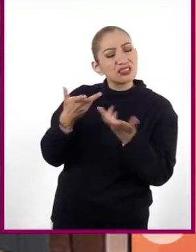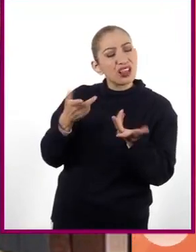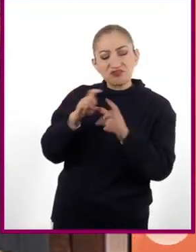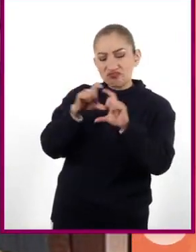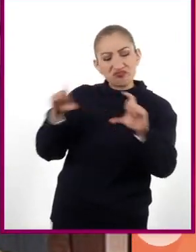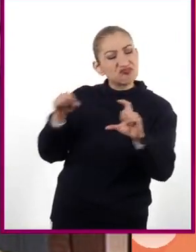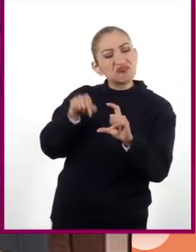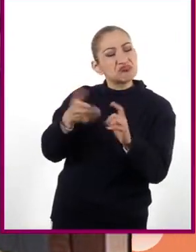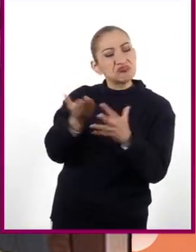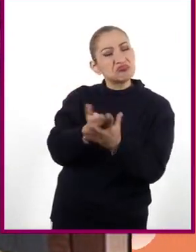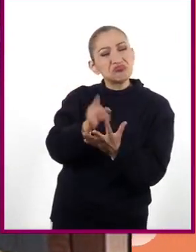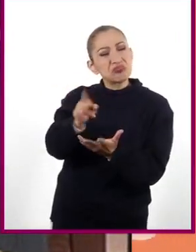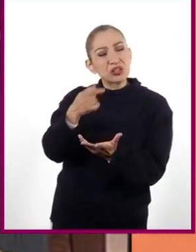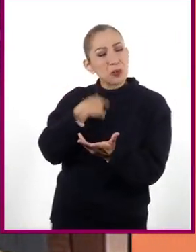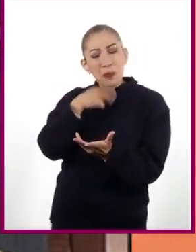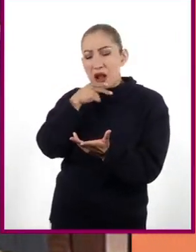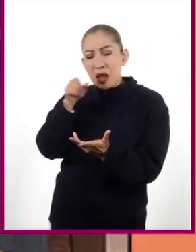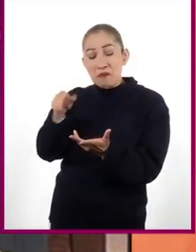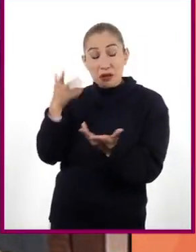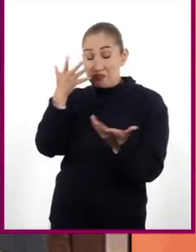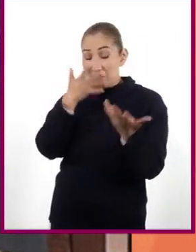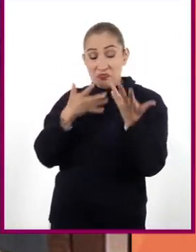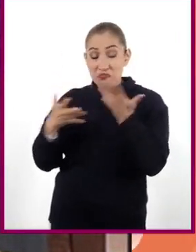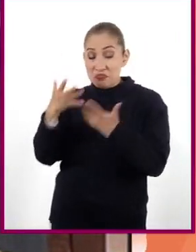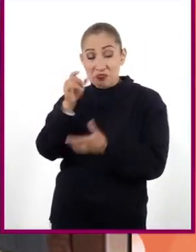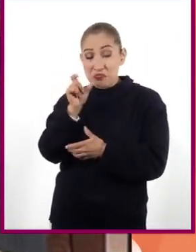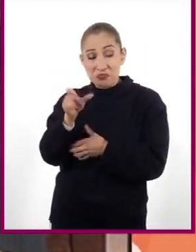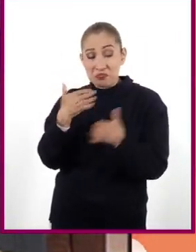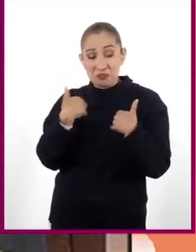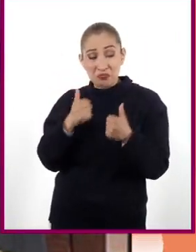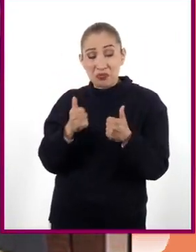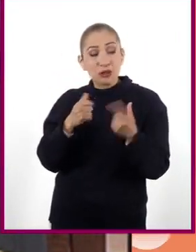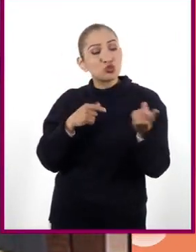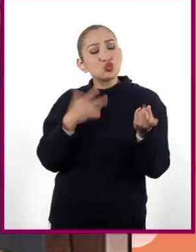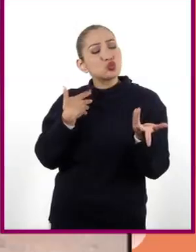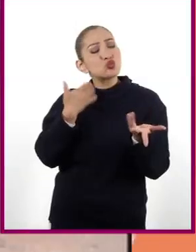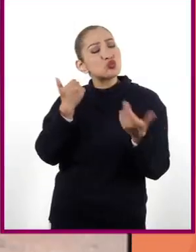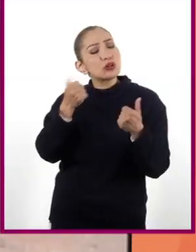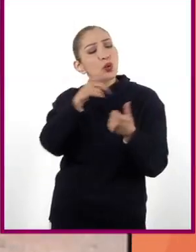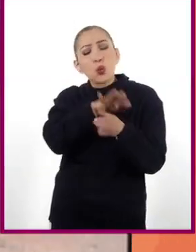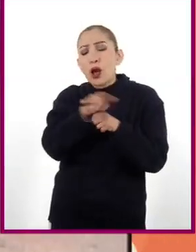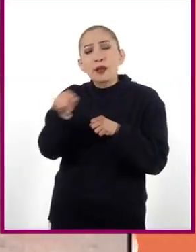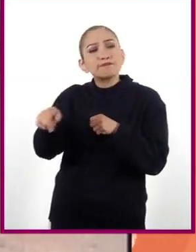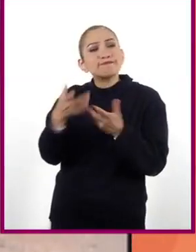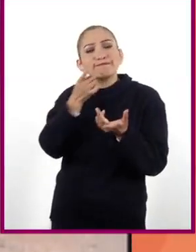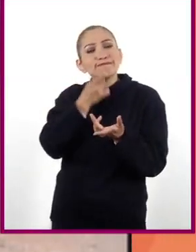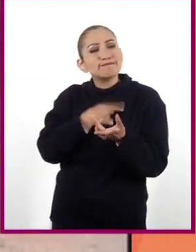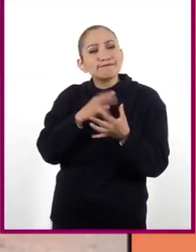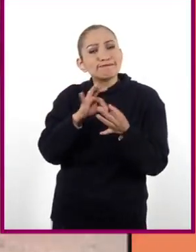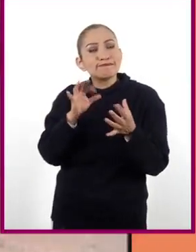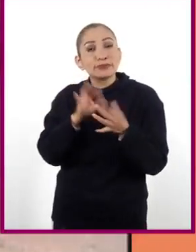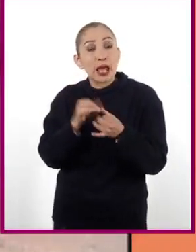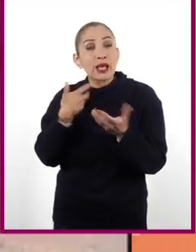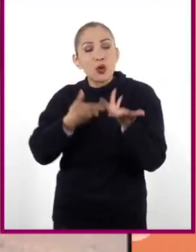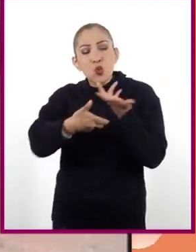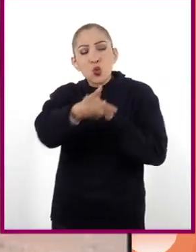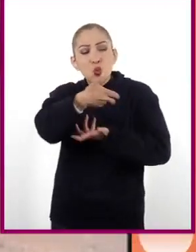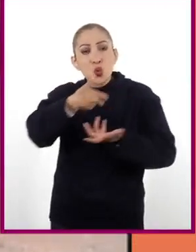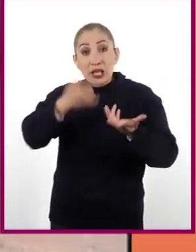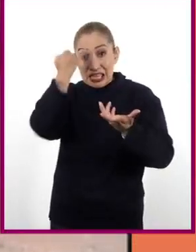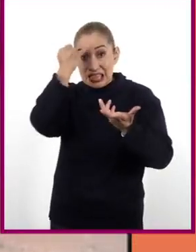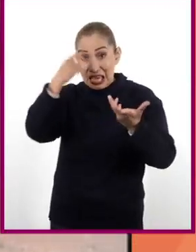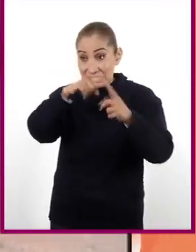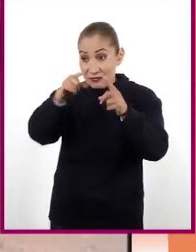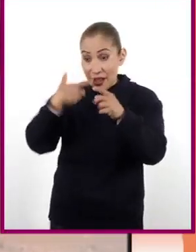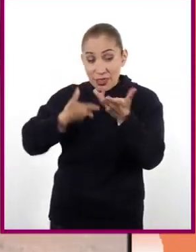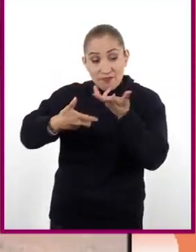en este párrafo, no? Yo esta palabra que está en este pedacito de expresión no la entiendo, ¿qué me dirías tú? Y con la conjunción de las ideas